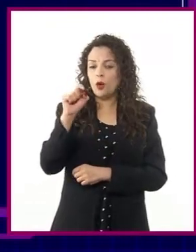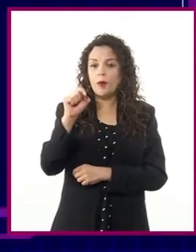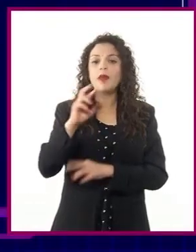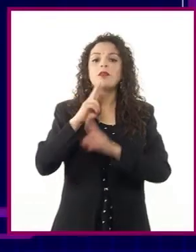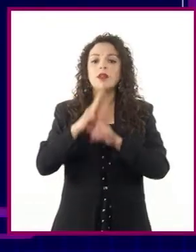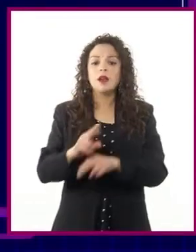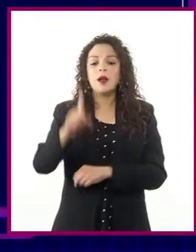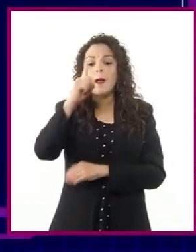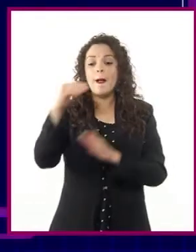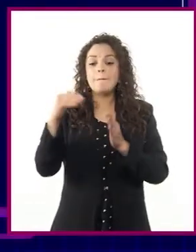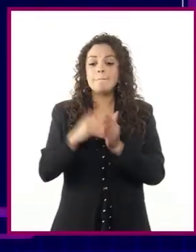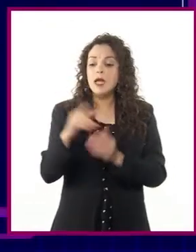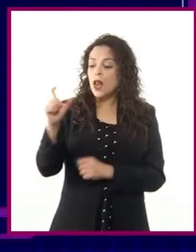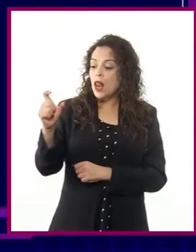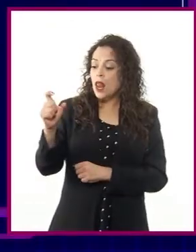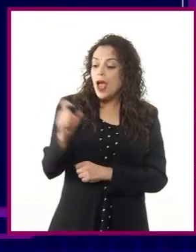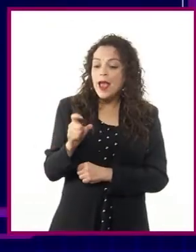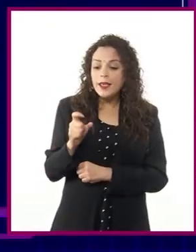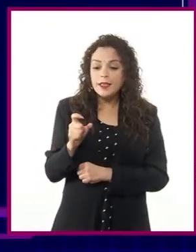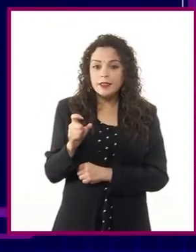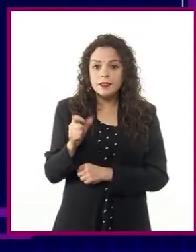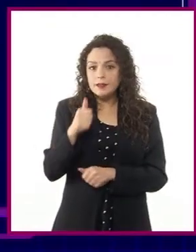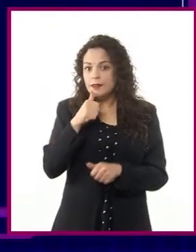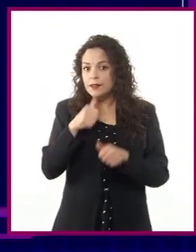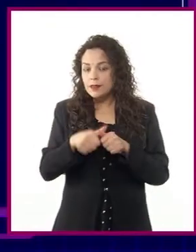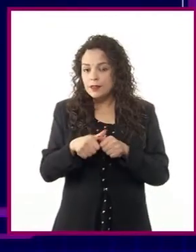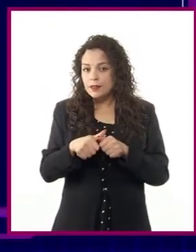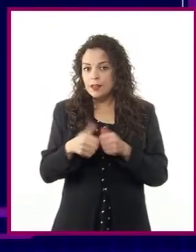a 1000x, donde por la